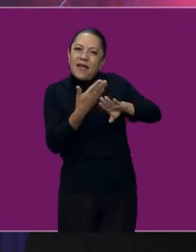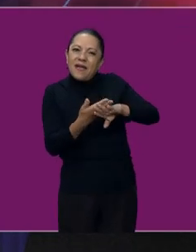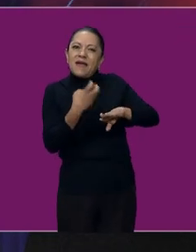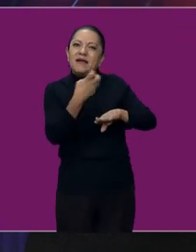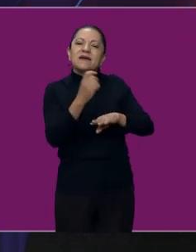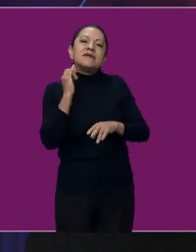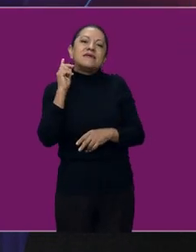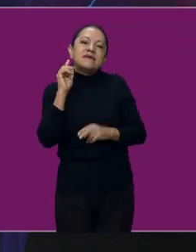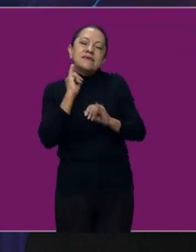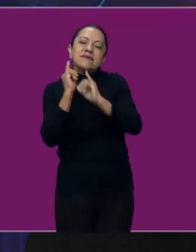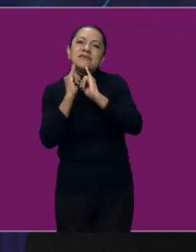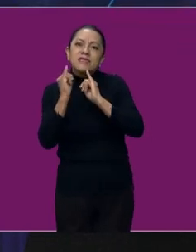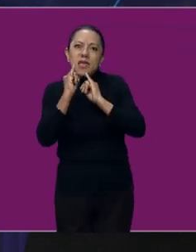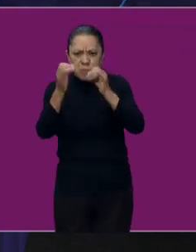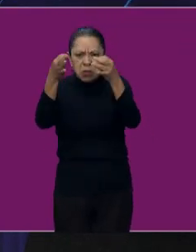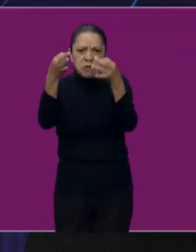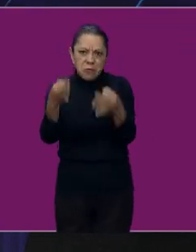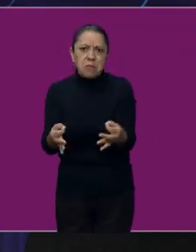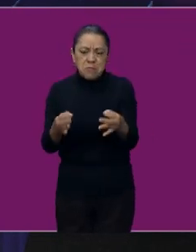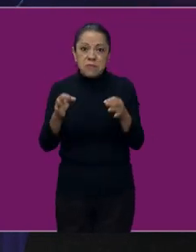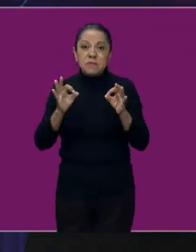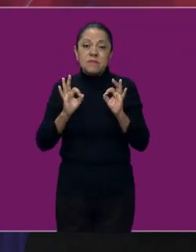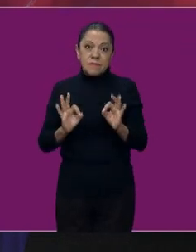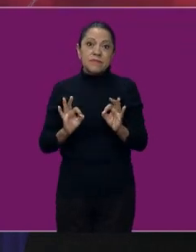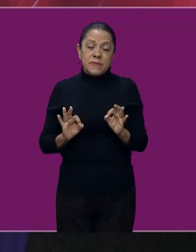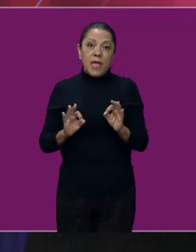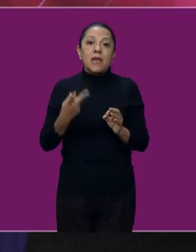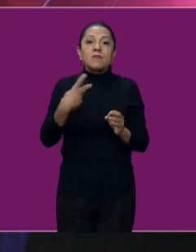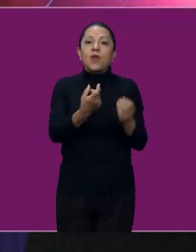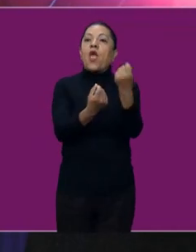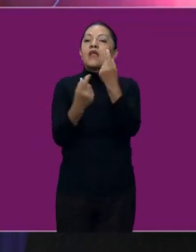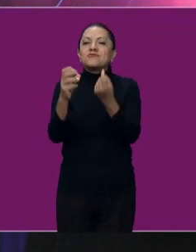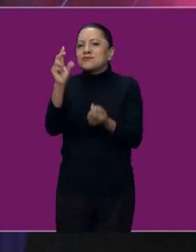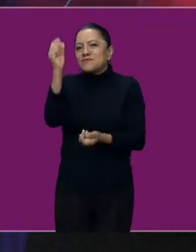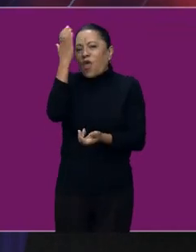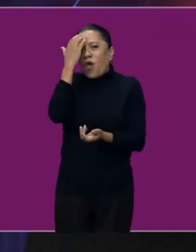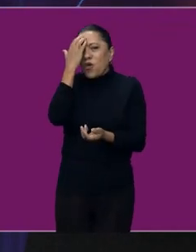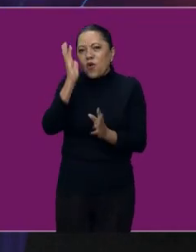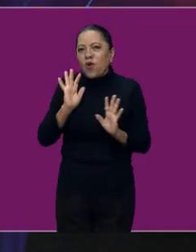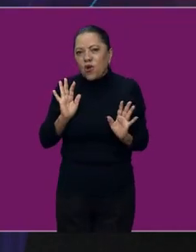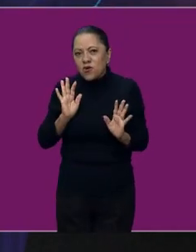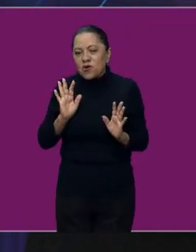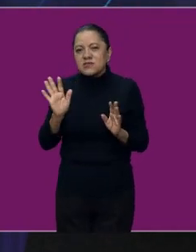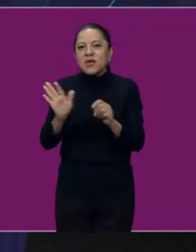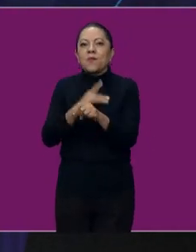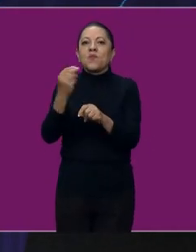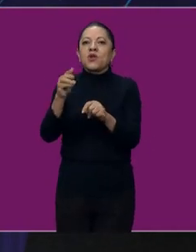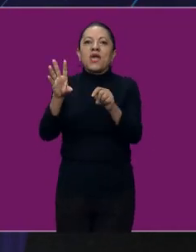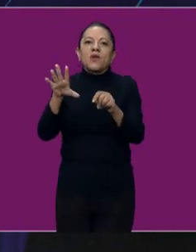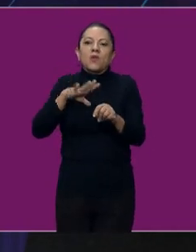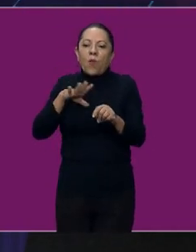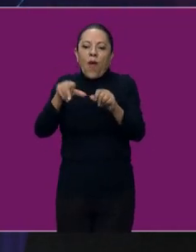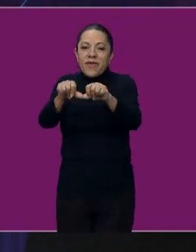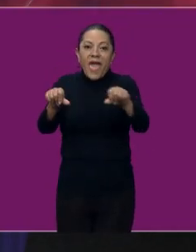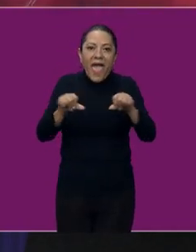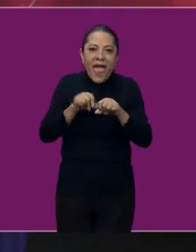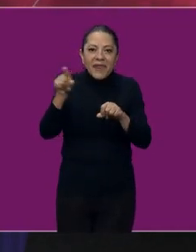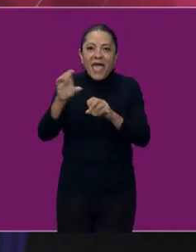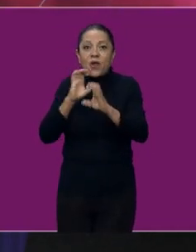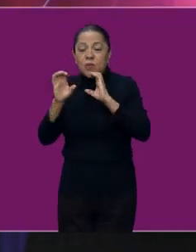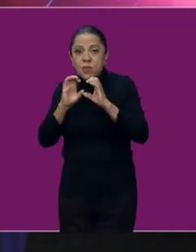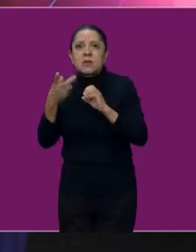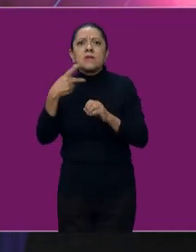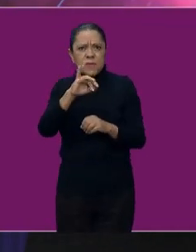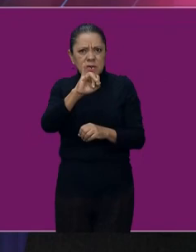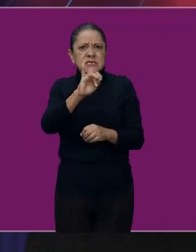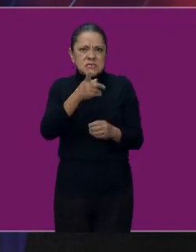muchos hay muchos que quizá no son conocidos porque no están en el área de los medios de comunicación pero en sus